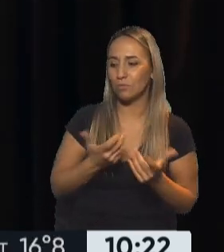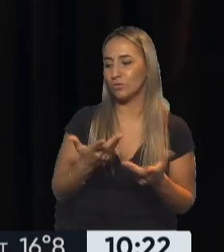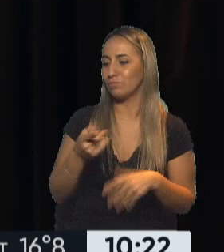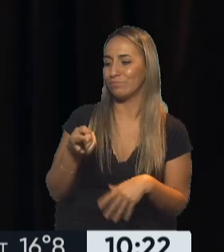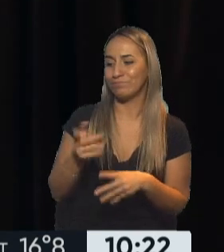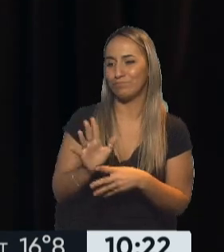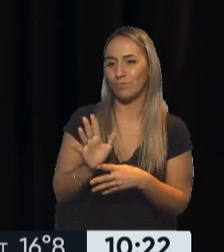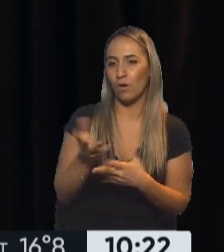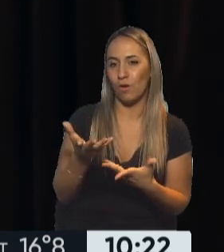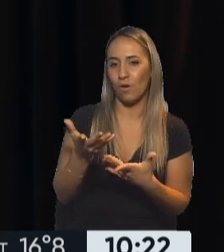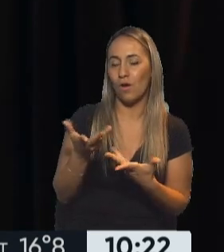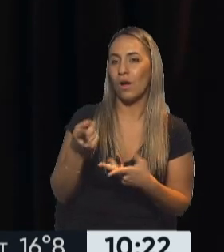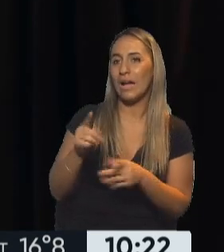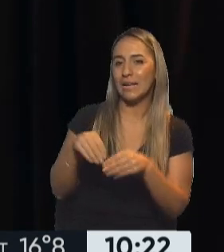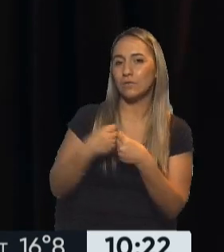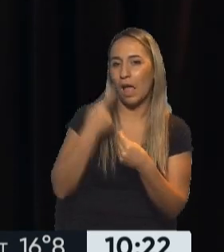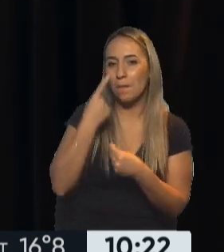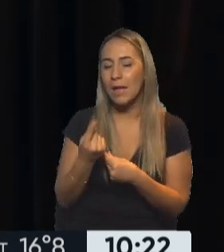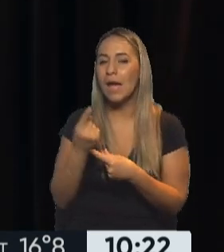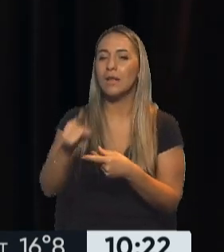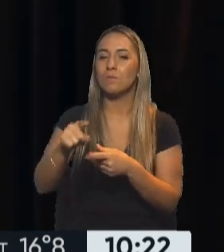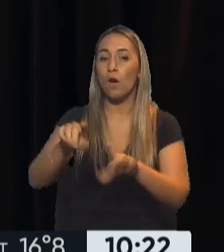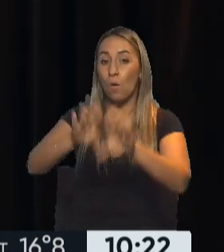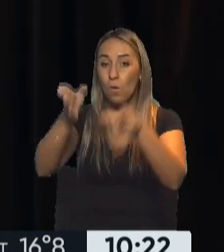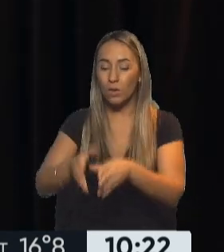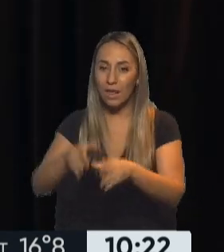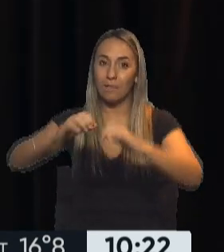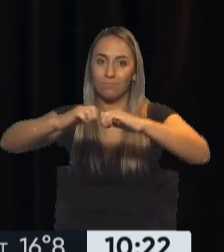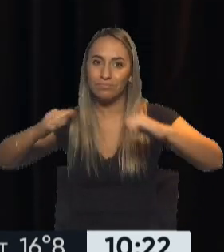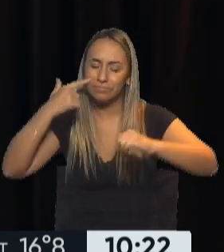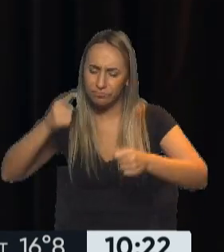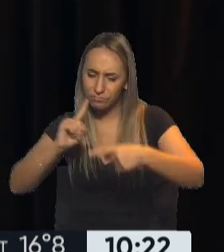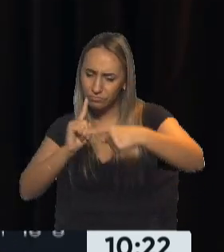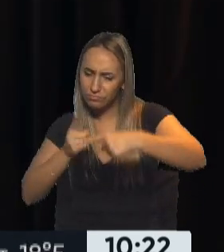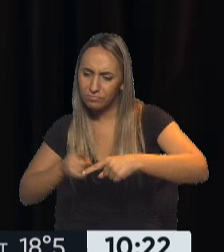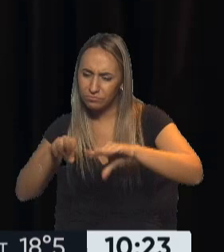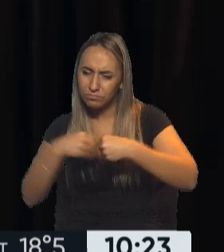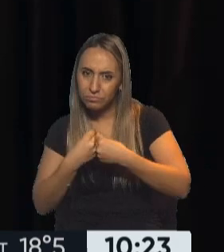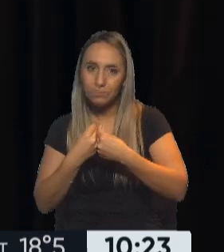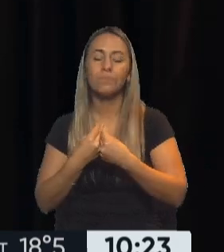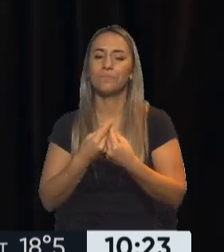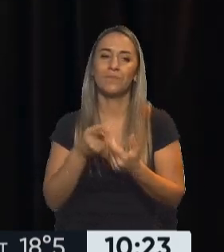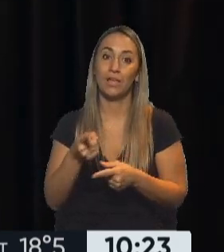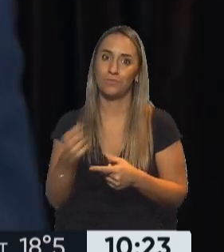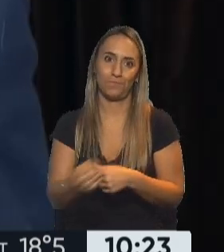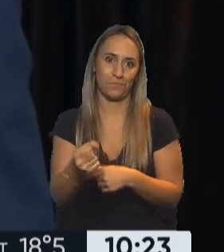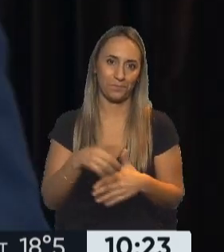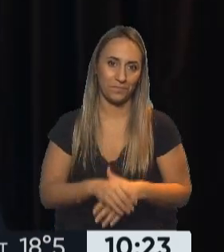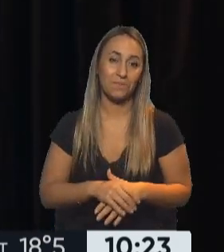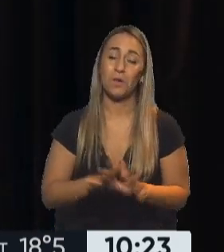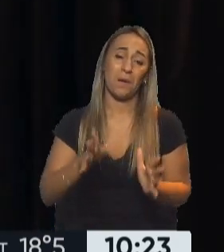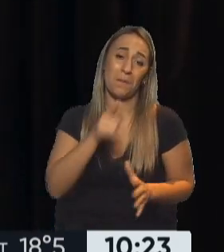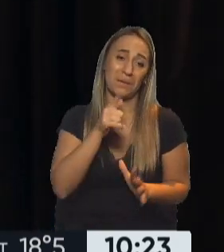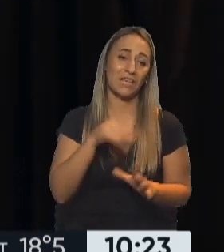resultados de las urnas cuando se abran las urnas, me parece que es lo más juicioso. Y creo que toda la dirigencia política va a ser lo mismo.